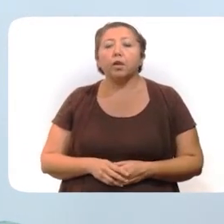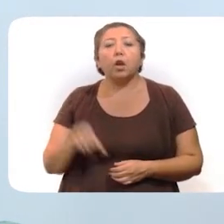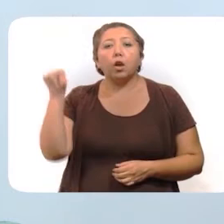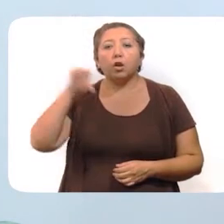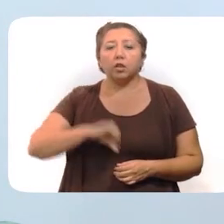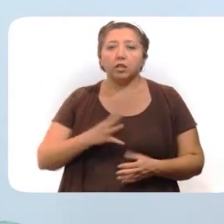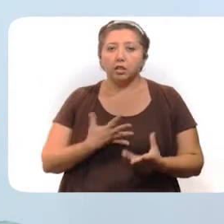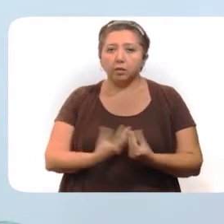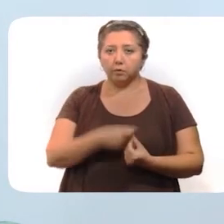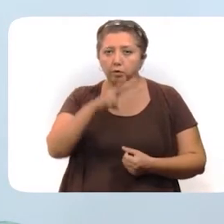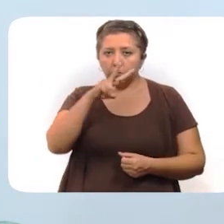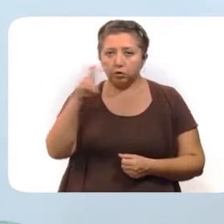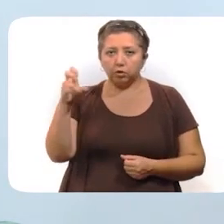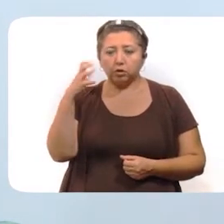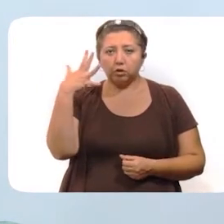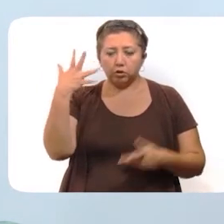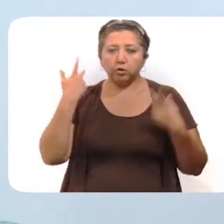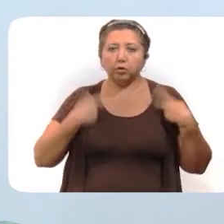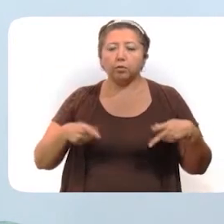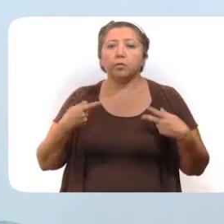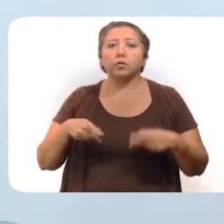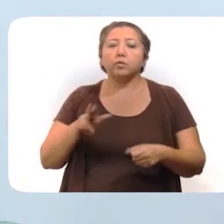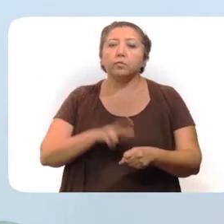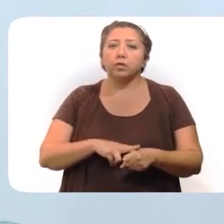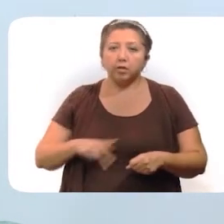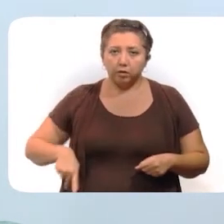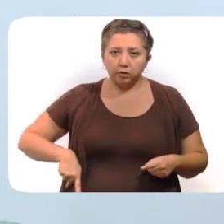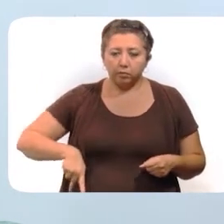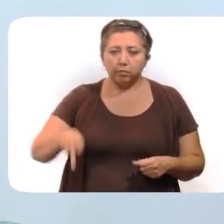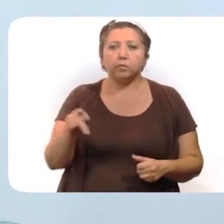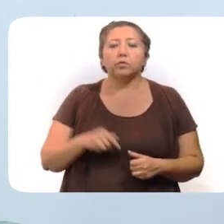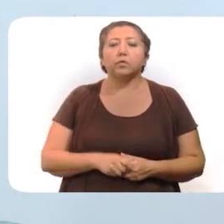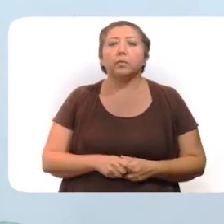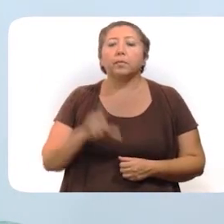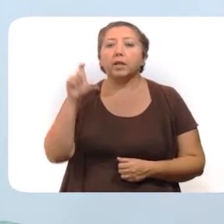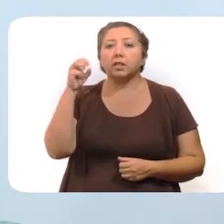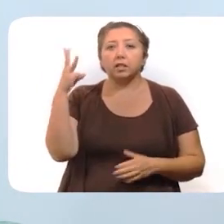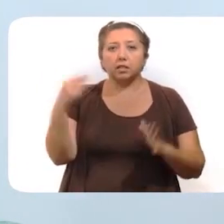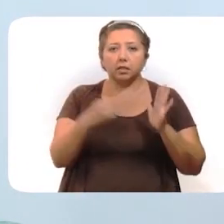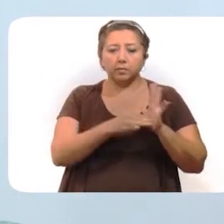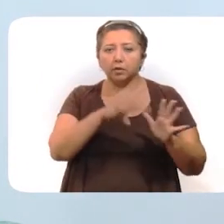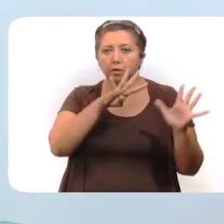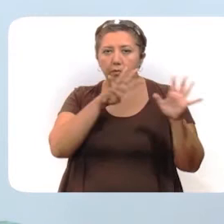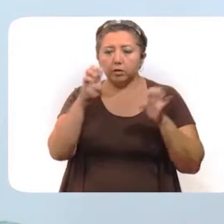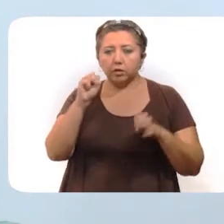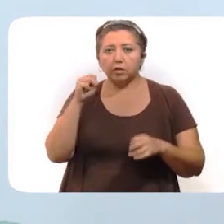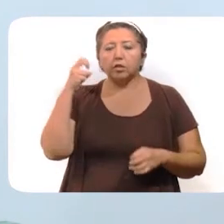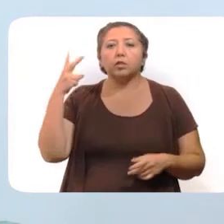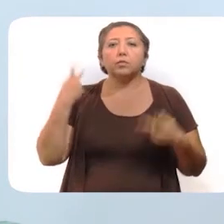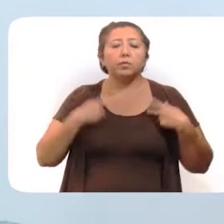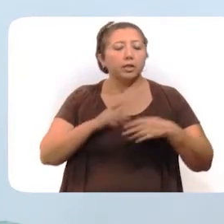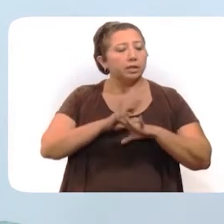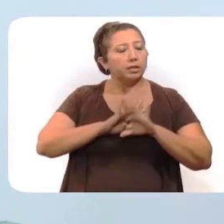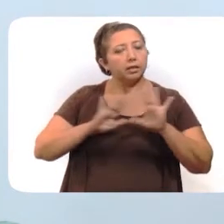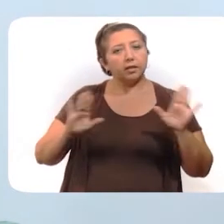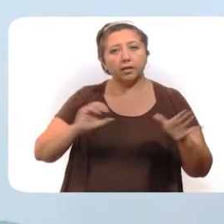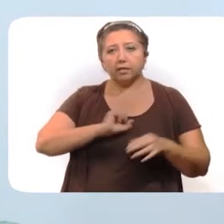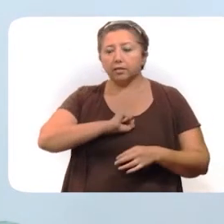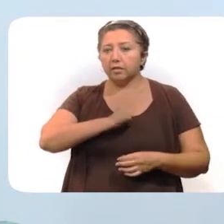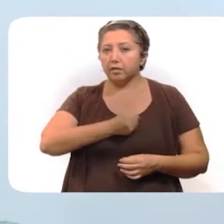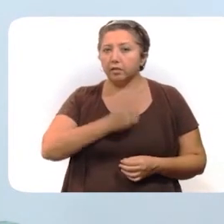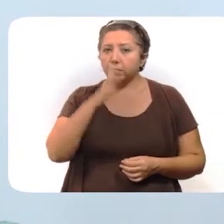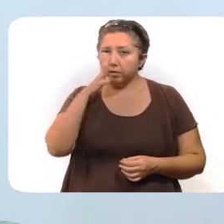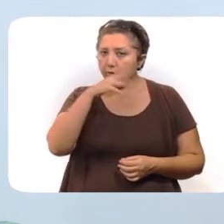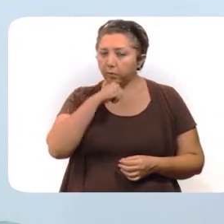El día de hoy tenemos 205 pacientes en hospitales públicos. 23,962 pacientes ya se recuperaron,